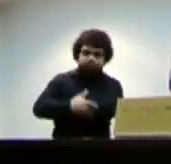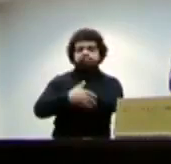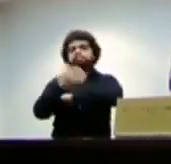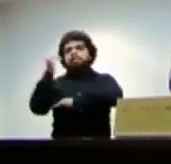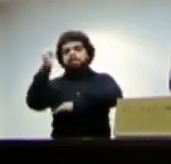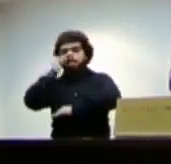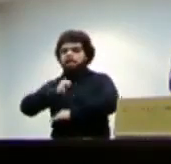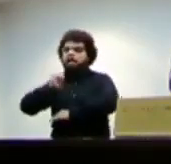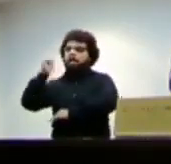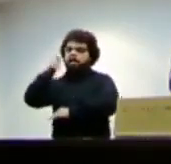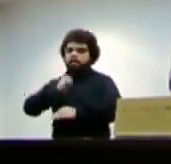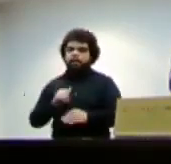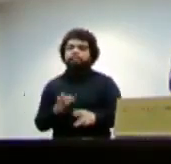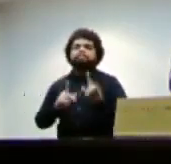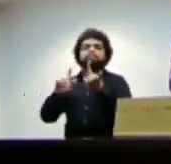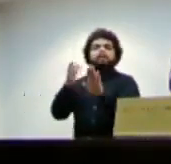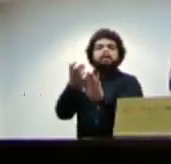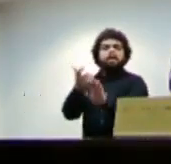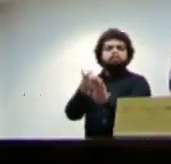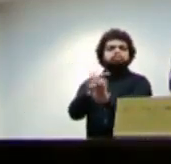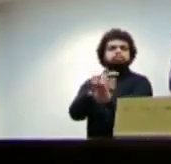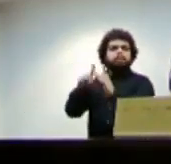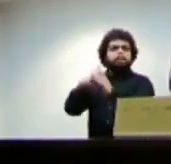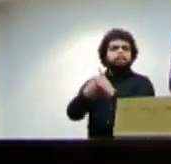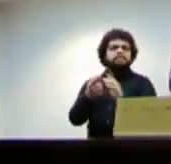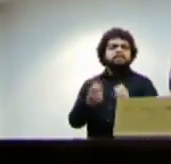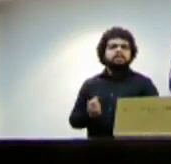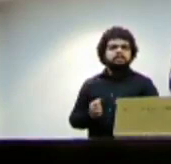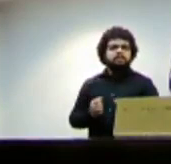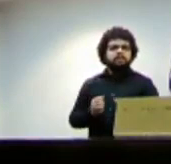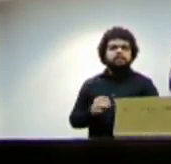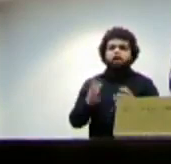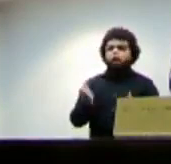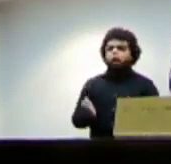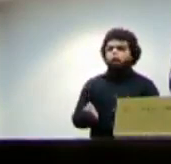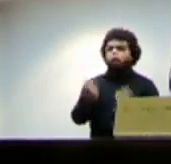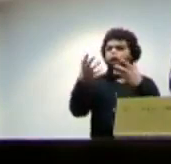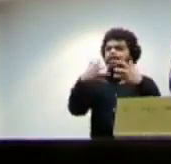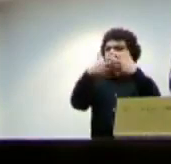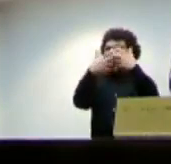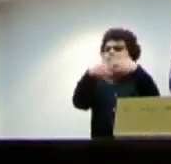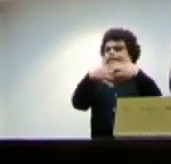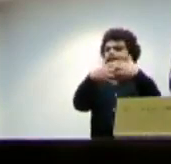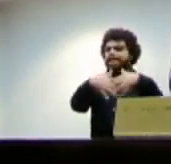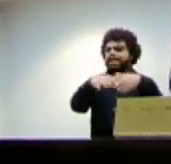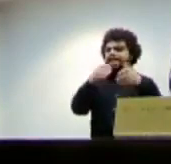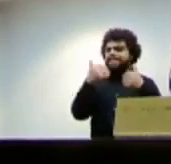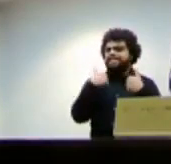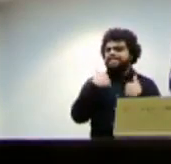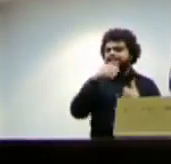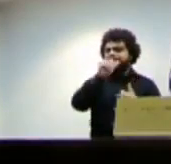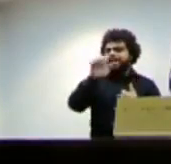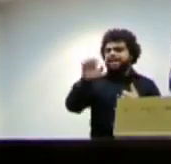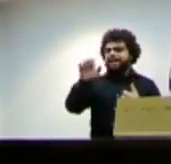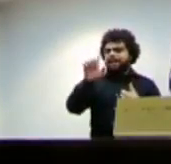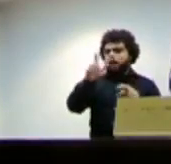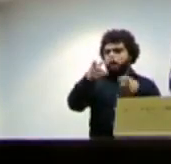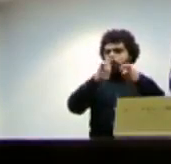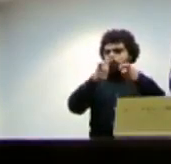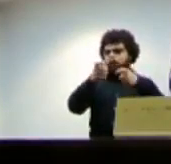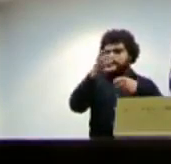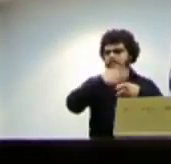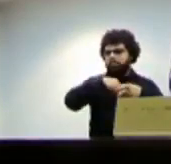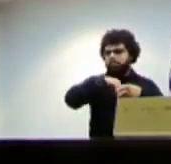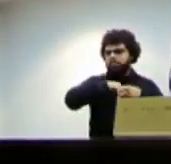Vamos a empezar para beneficio de todos. ¿Cuántas plantas generatrices tiene la autoridad bajo su control? Ya yo